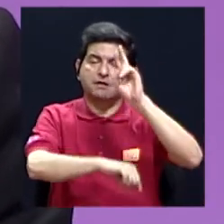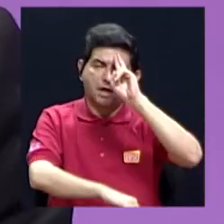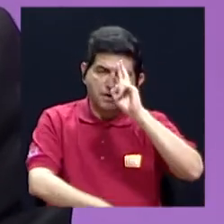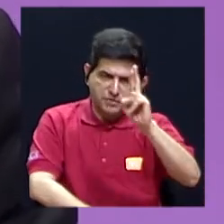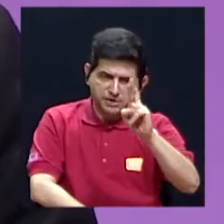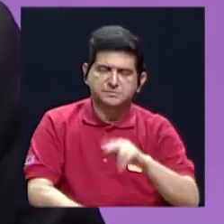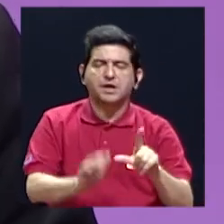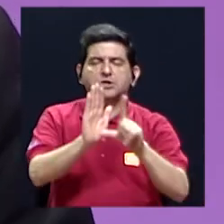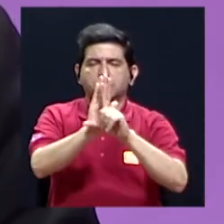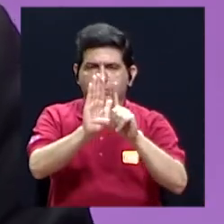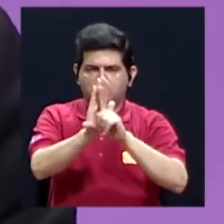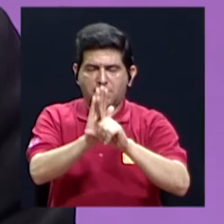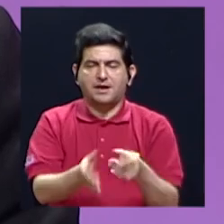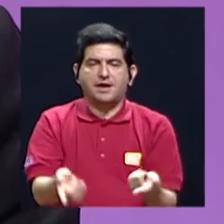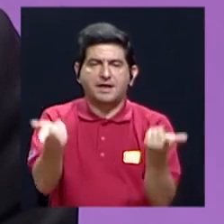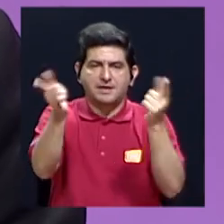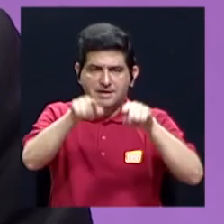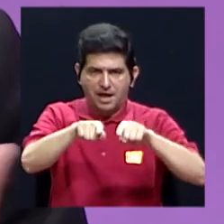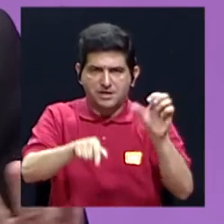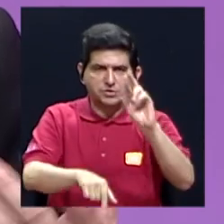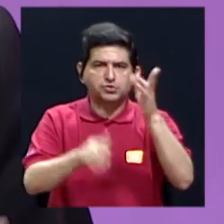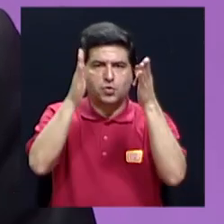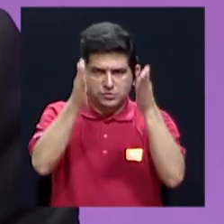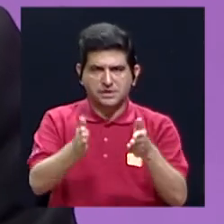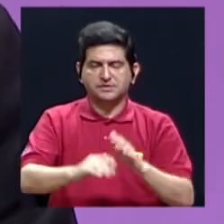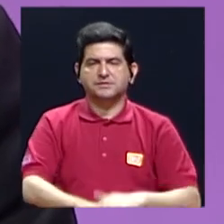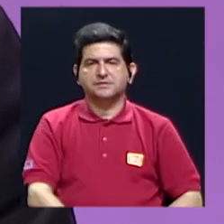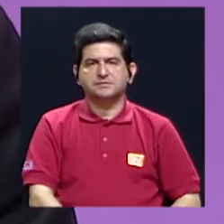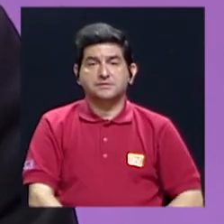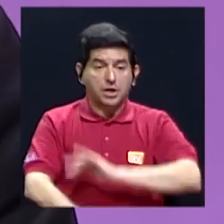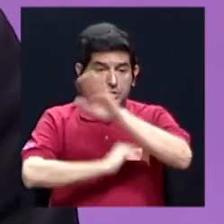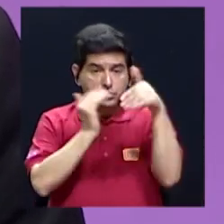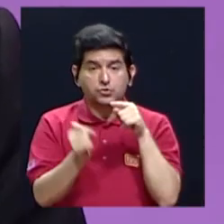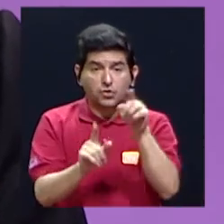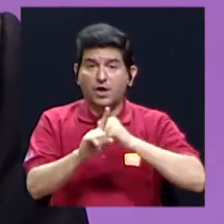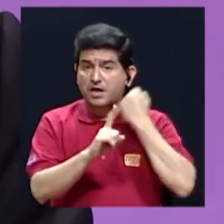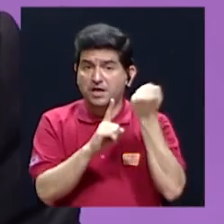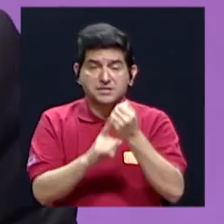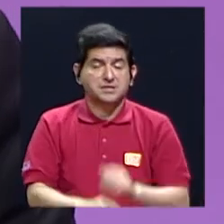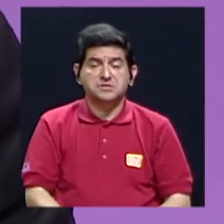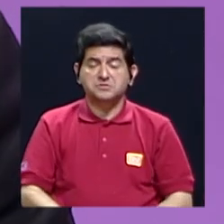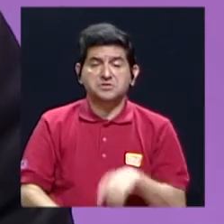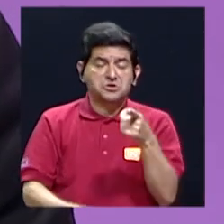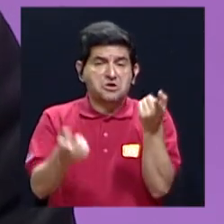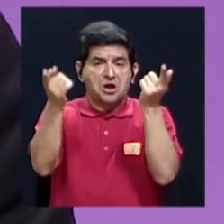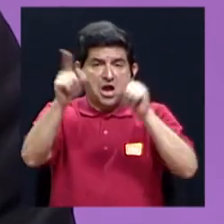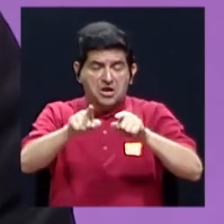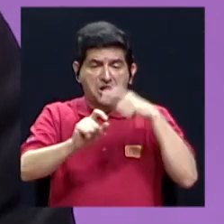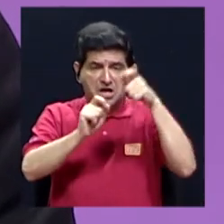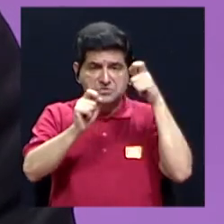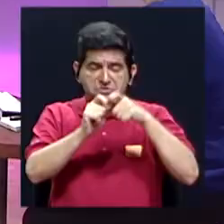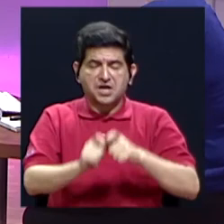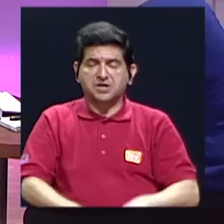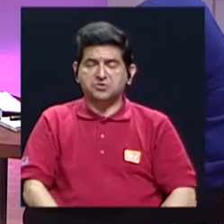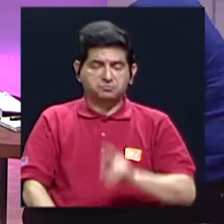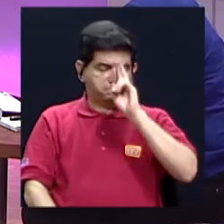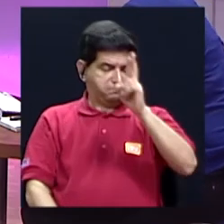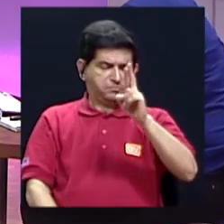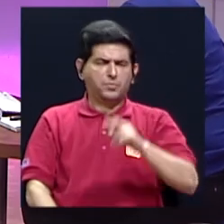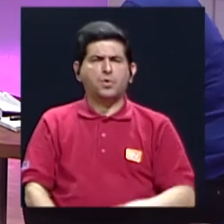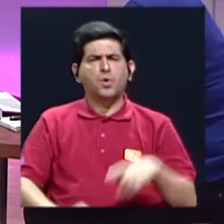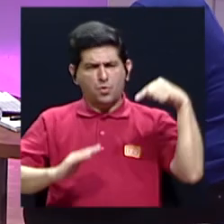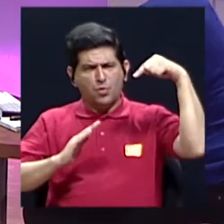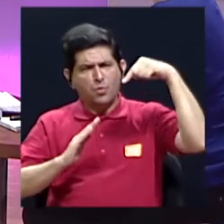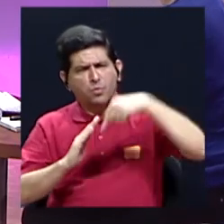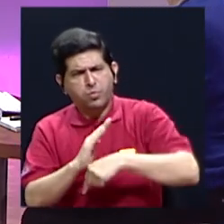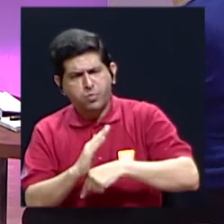respeto por la legalidad en el caso uh-huh. del costarricense. Todo eso se está, digamos, desconociendo en este caso concreto, ¿verdad? Sí, es muy grave